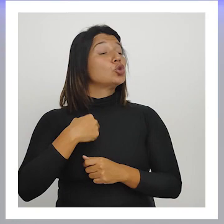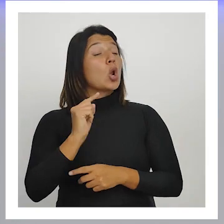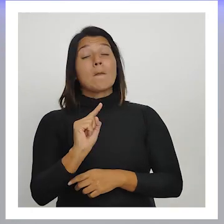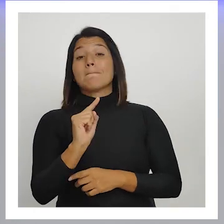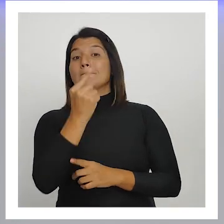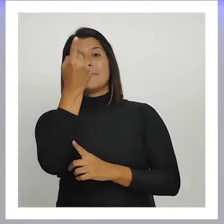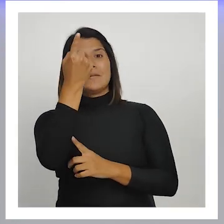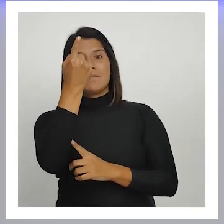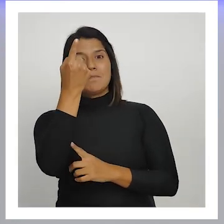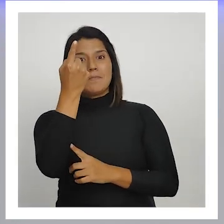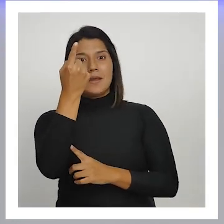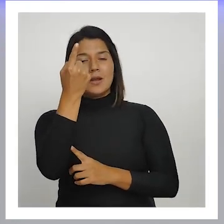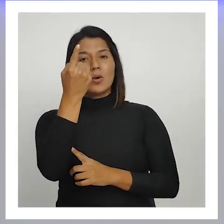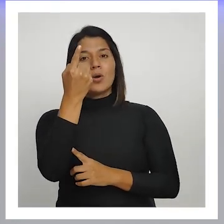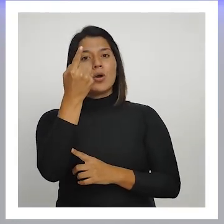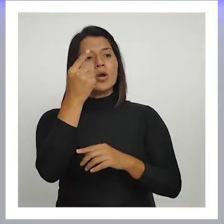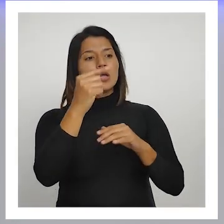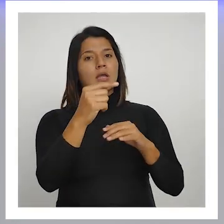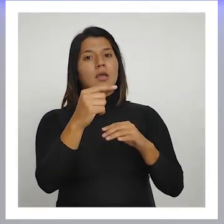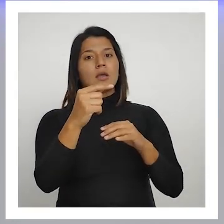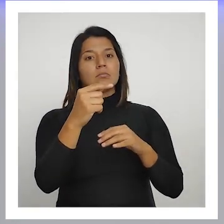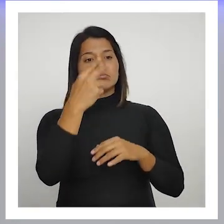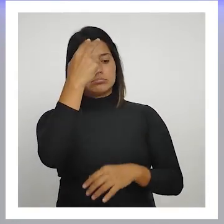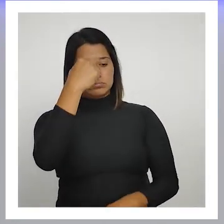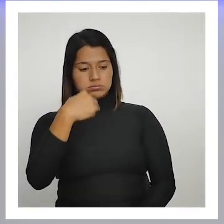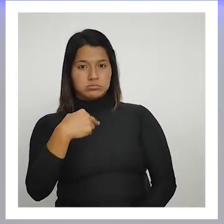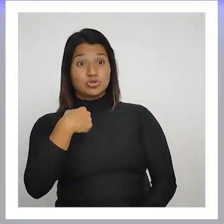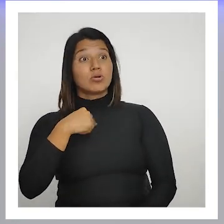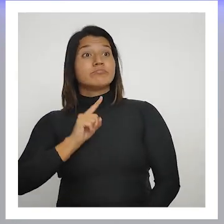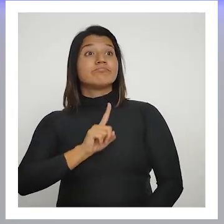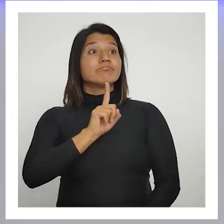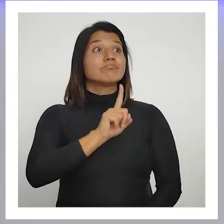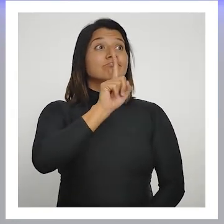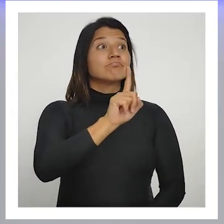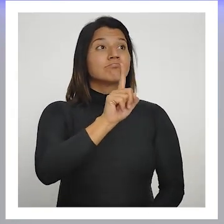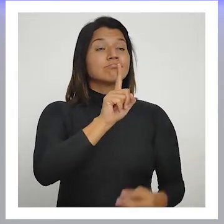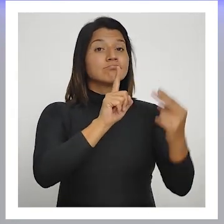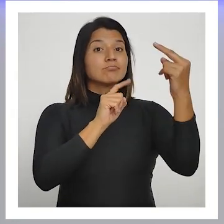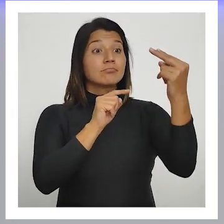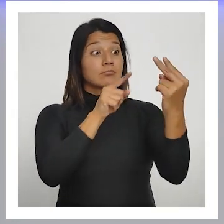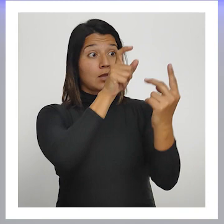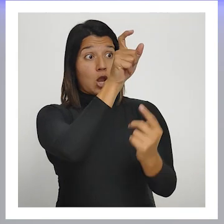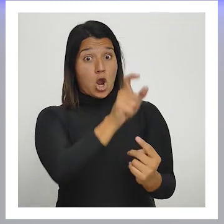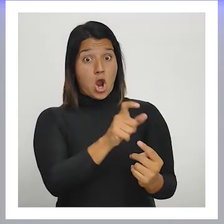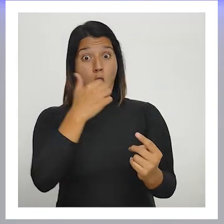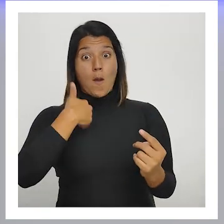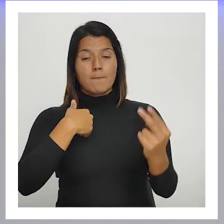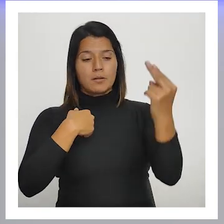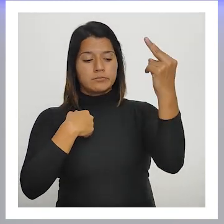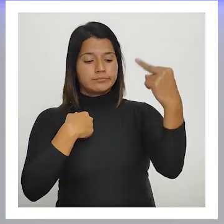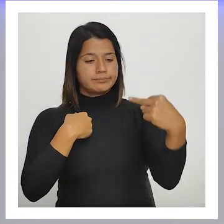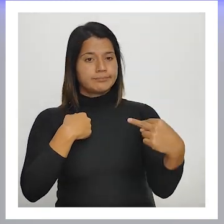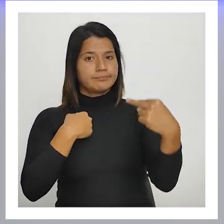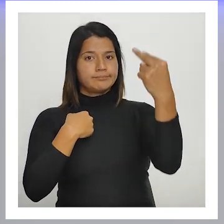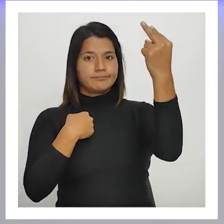que recibí fue un escáner de arriba a abajo y muchas de las cosas sobre las cuales